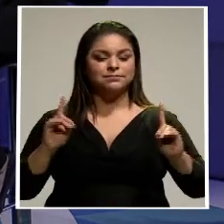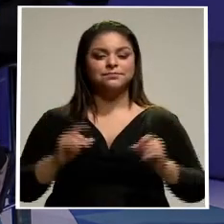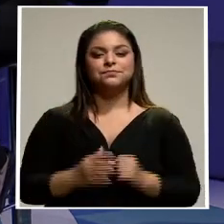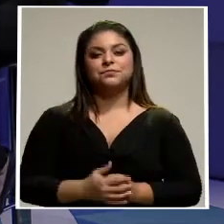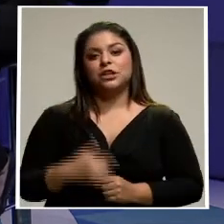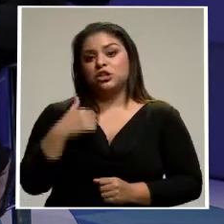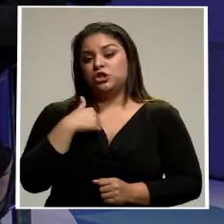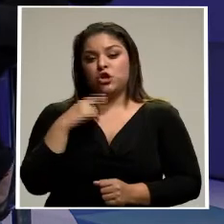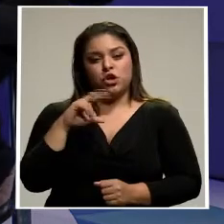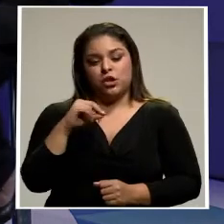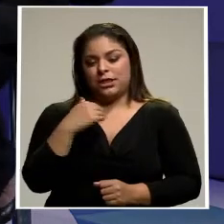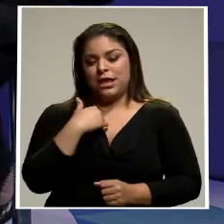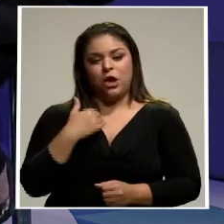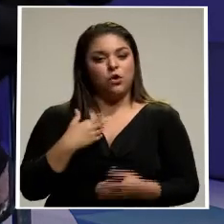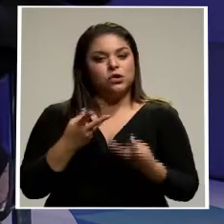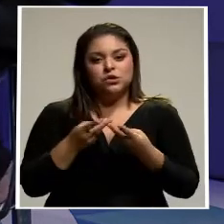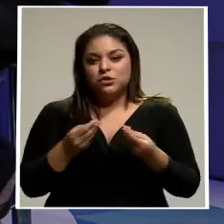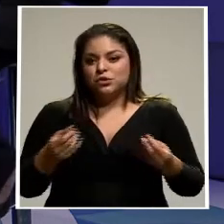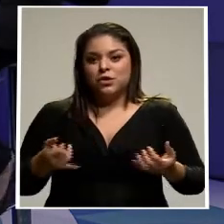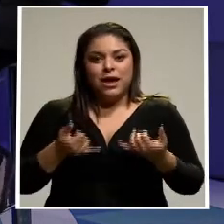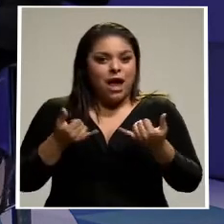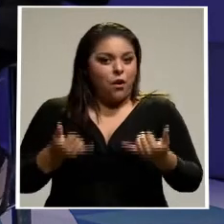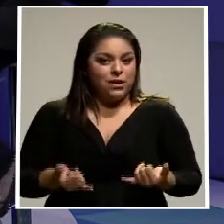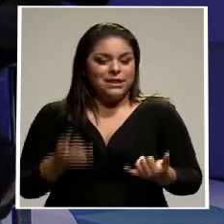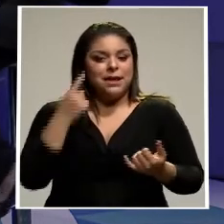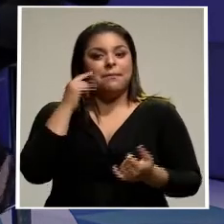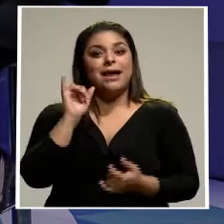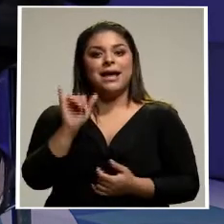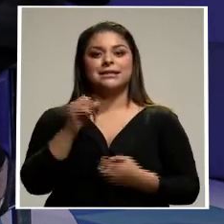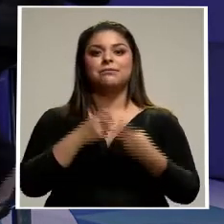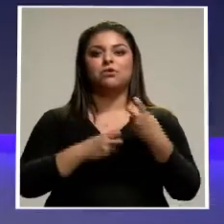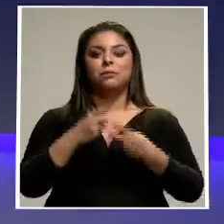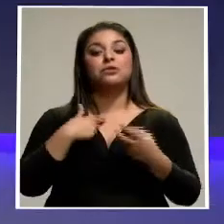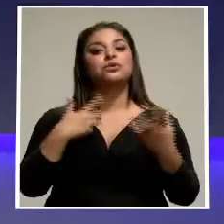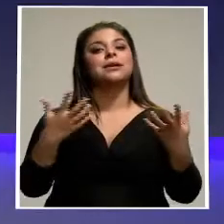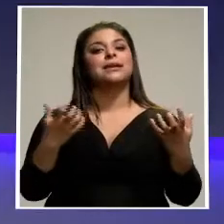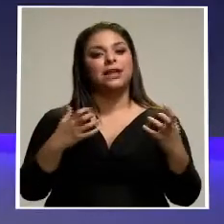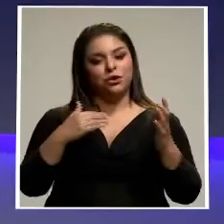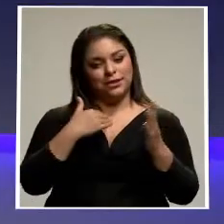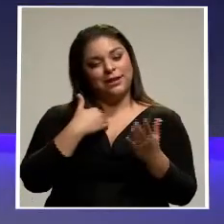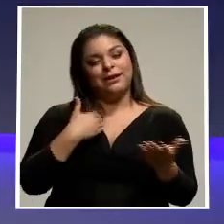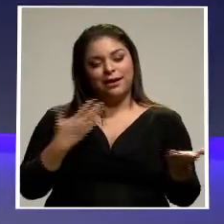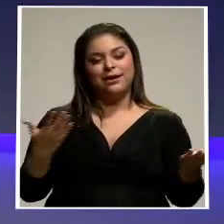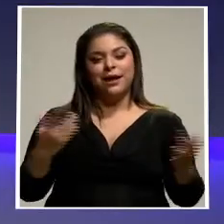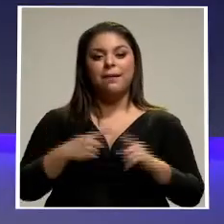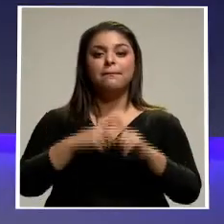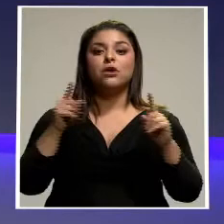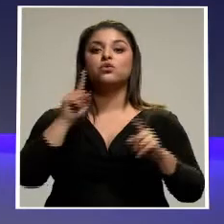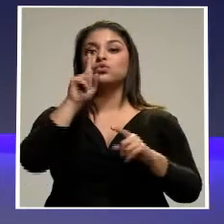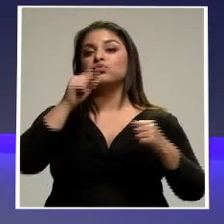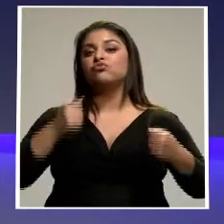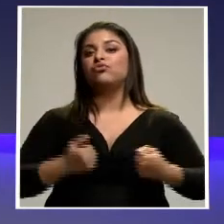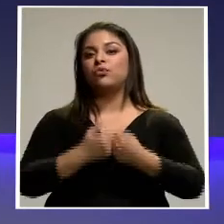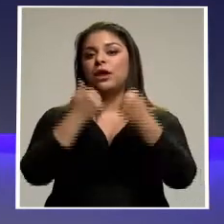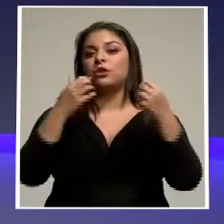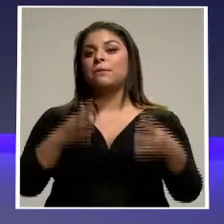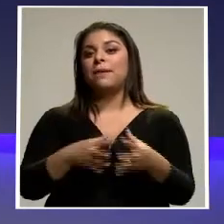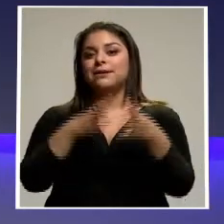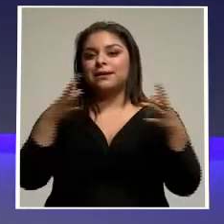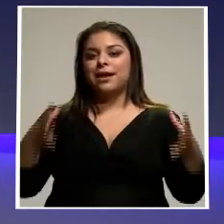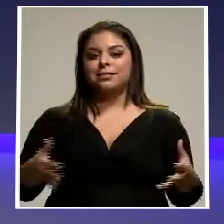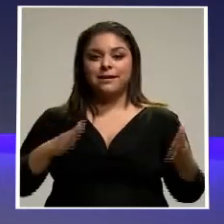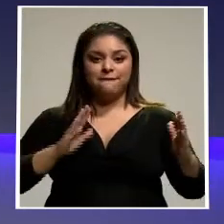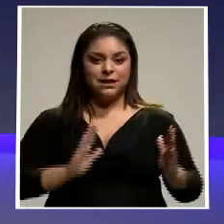la solución ahorita para ese problema, que me gustaría tenerla, pero sí es uno de los retos más grandes que están enfrentando